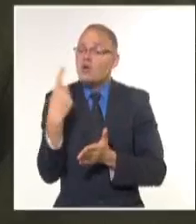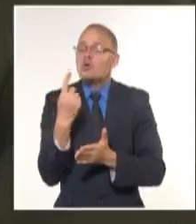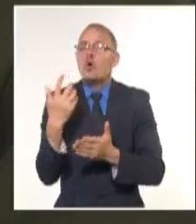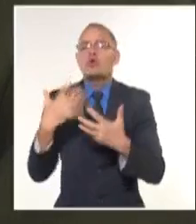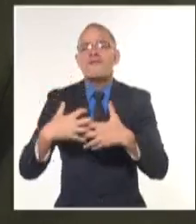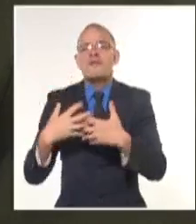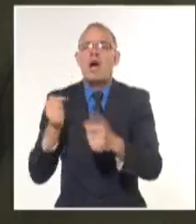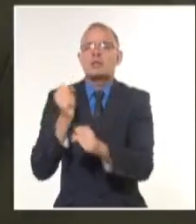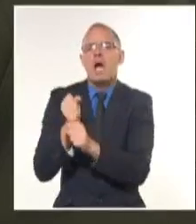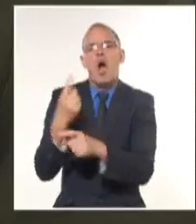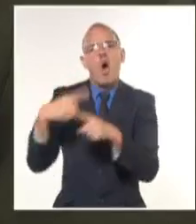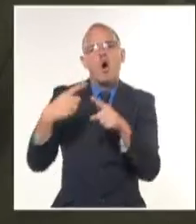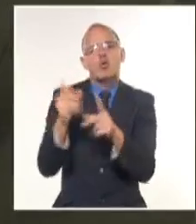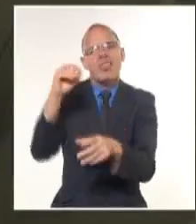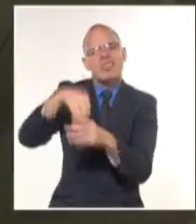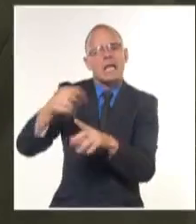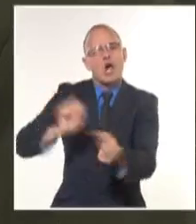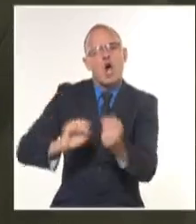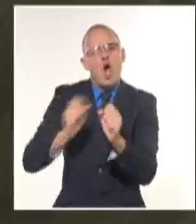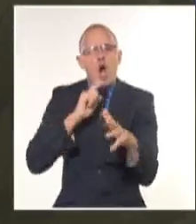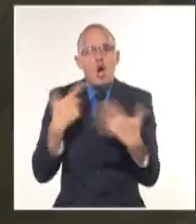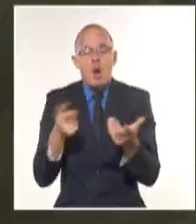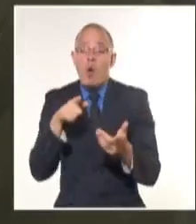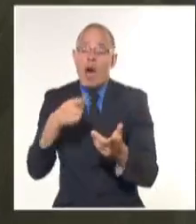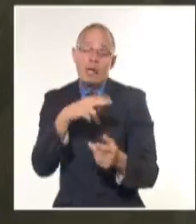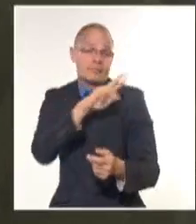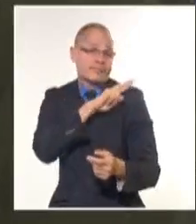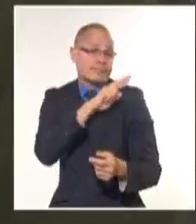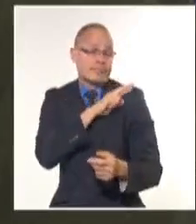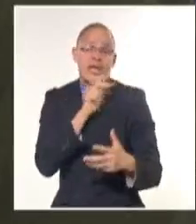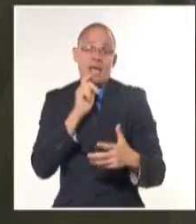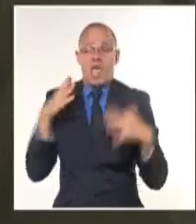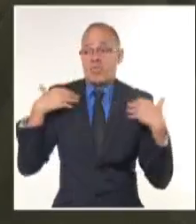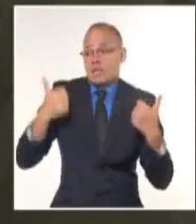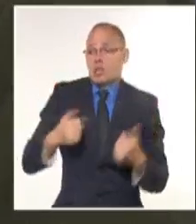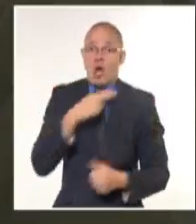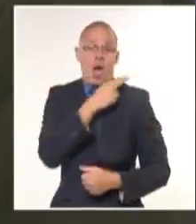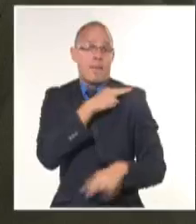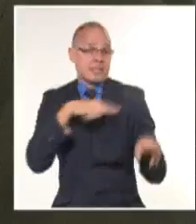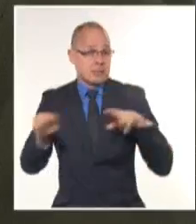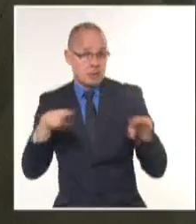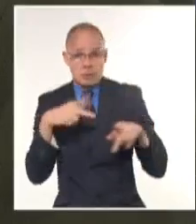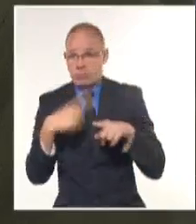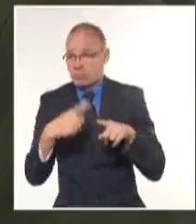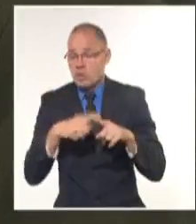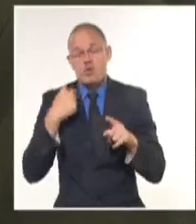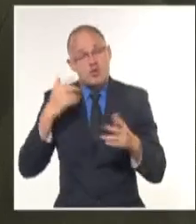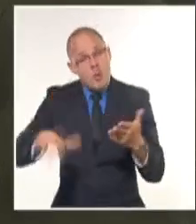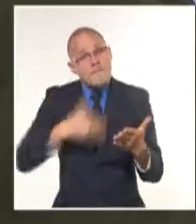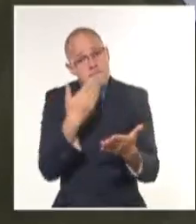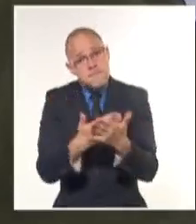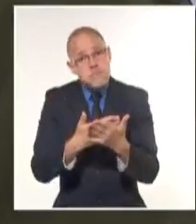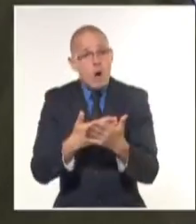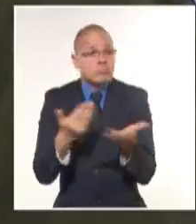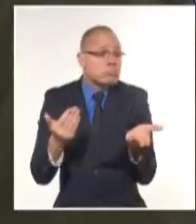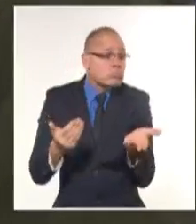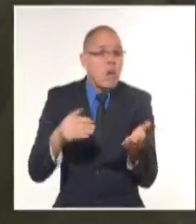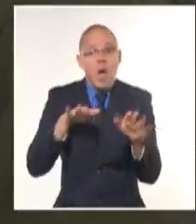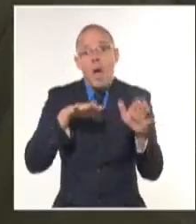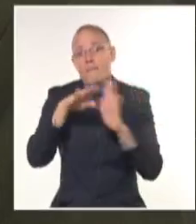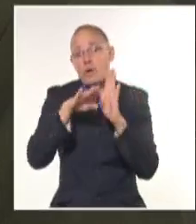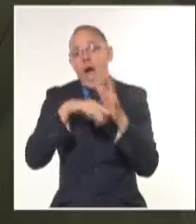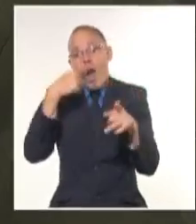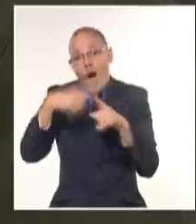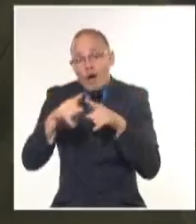también transita mucho por el administrador, por la dirección administrativa. Y te propongo que en algún momento también puedan venir aquí, conversar sobre esos